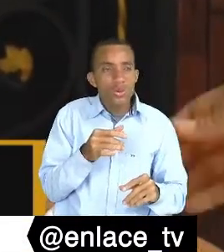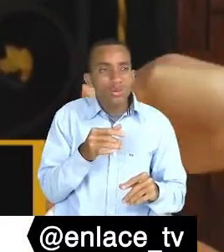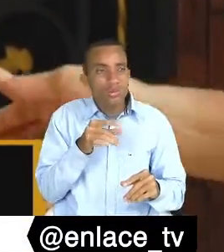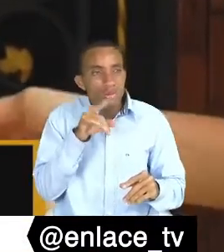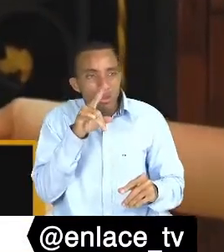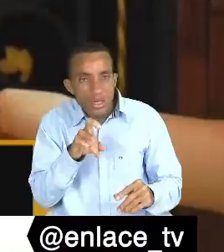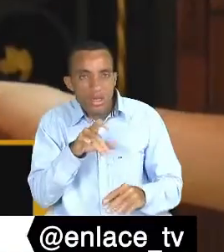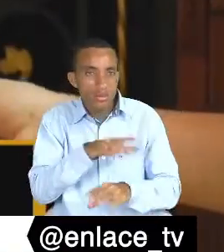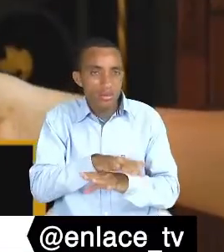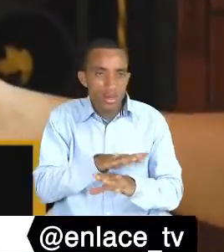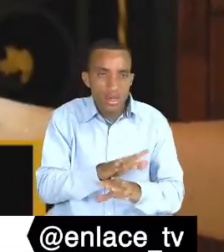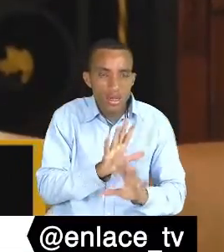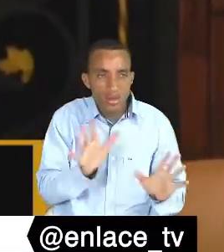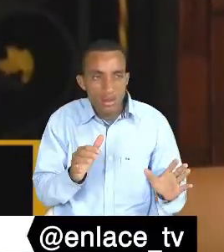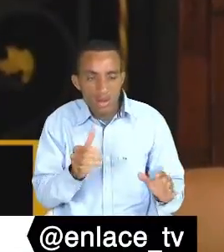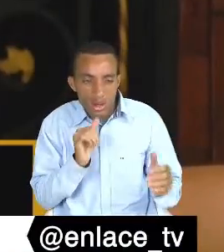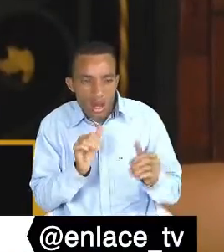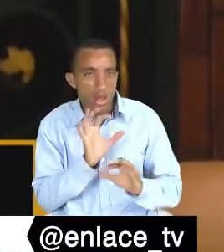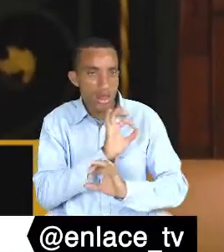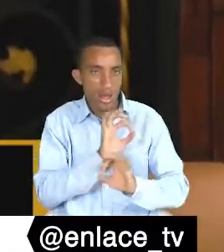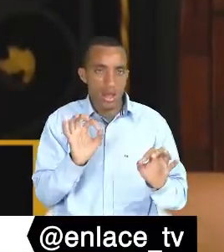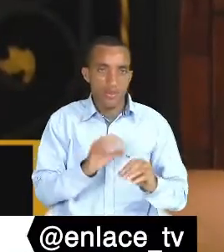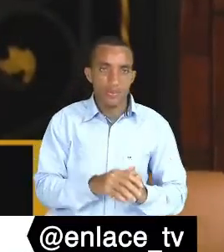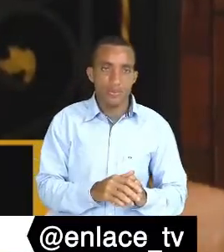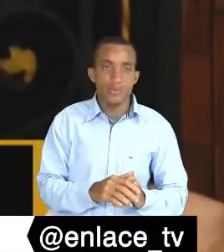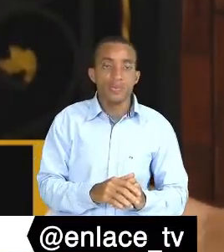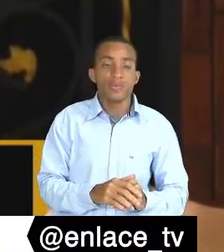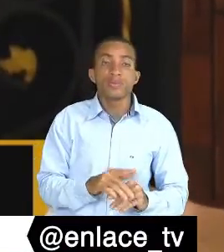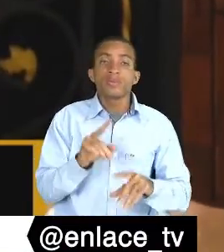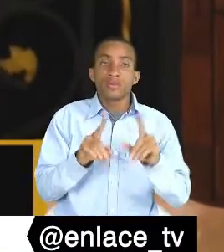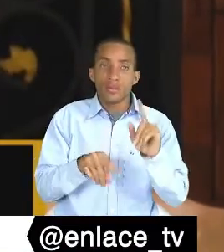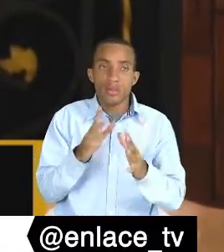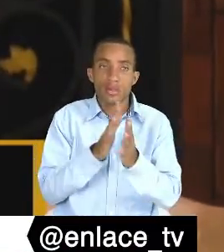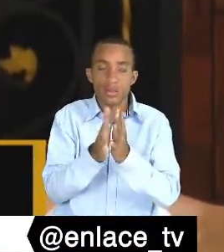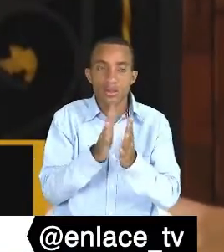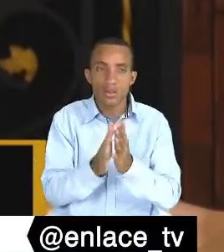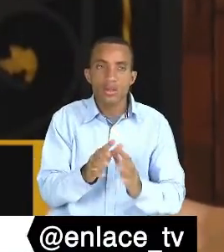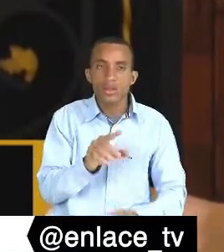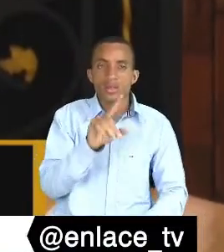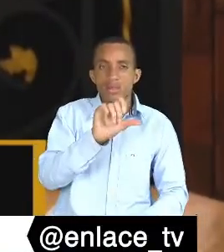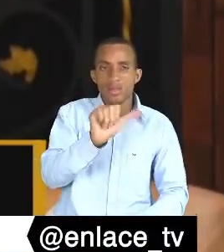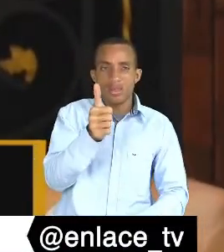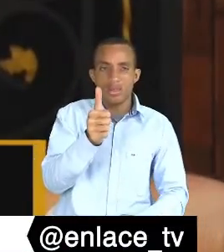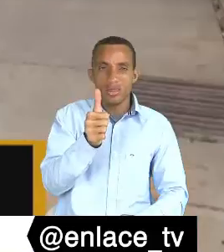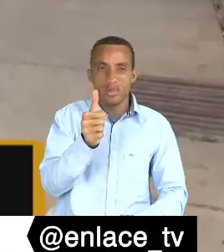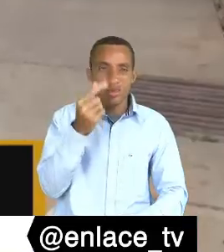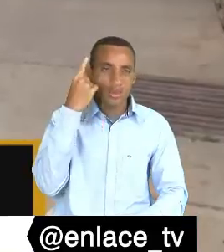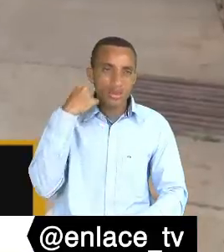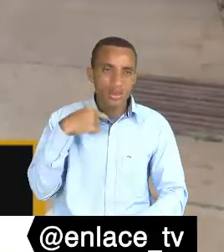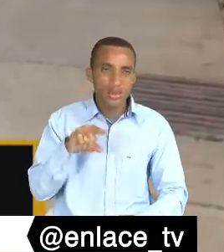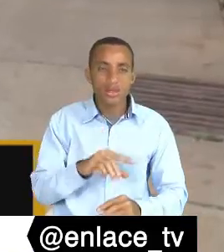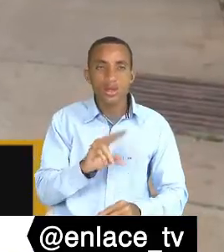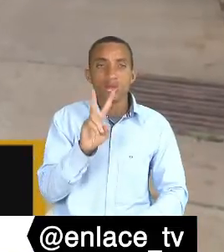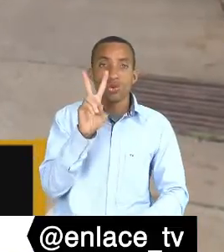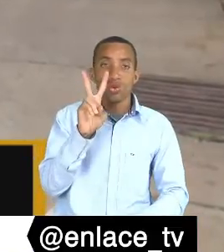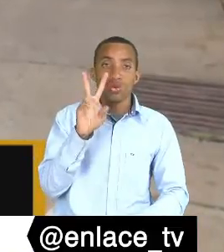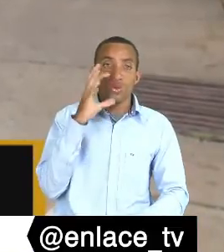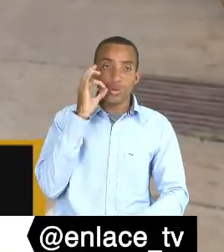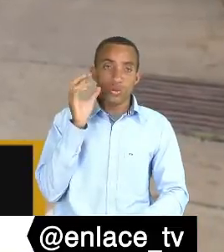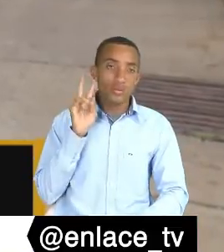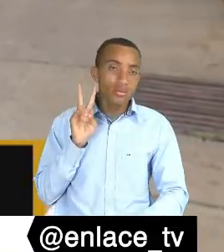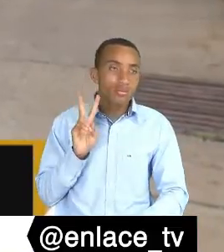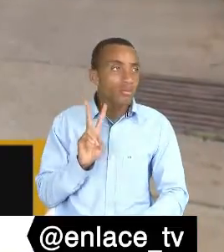Patón vivimos una experiencia no muy grata hace aproximadamente 10 días, cuando dos tipos con casco